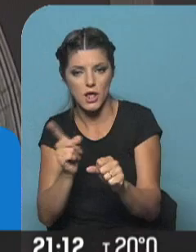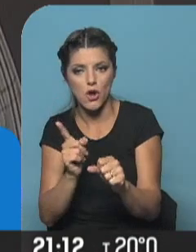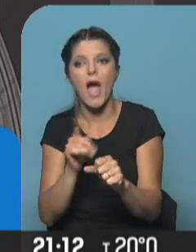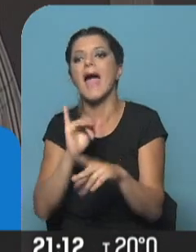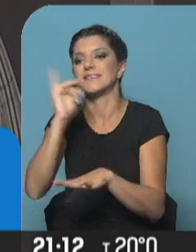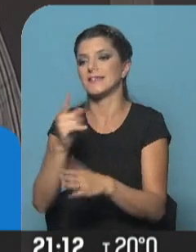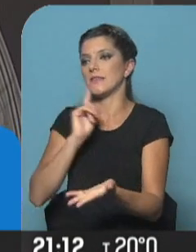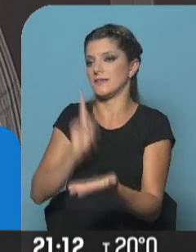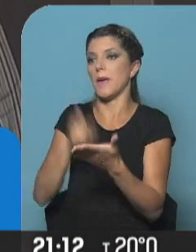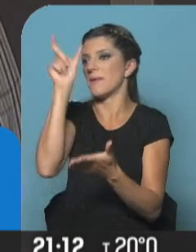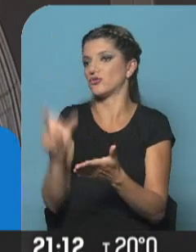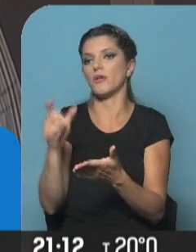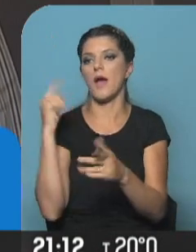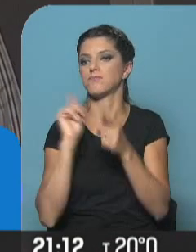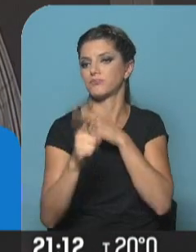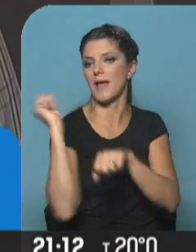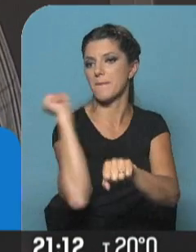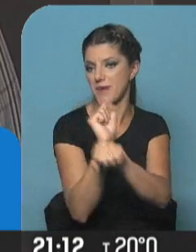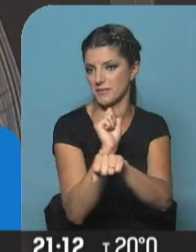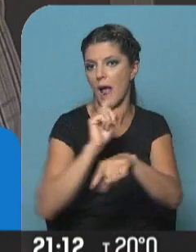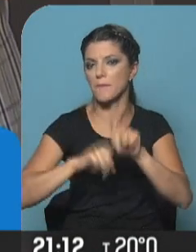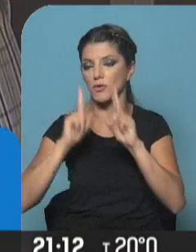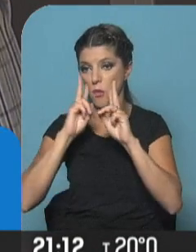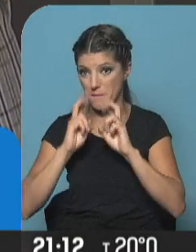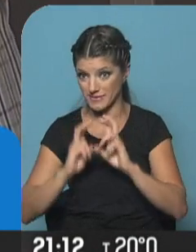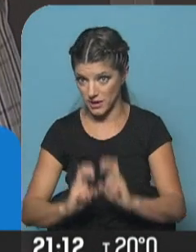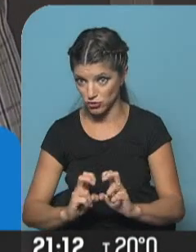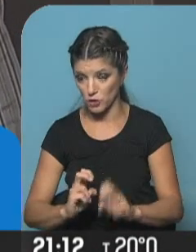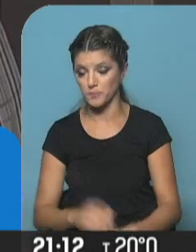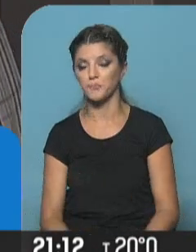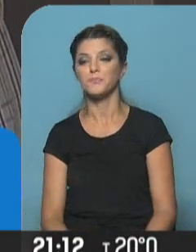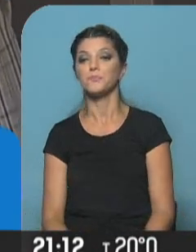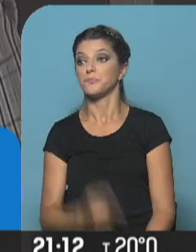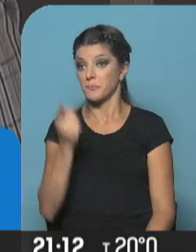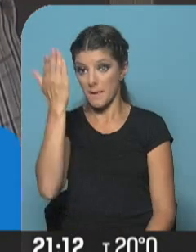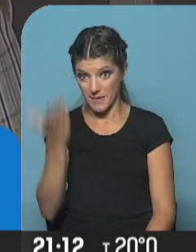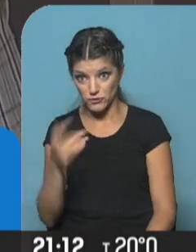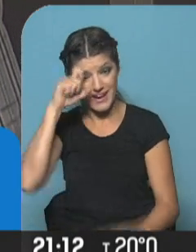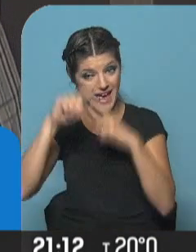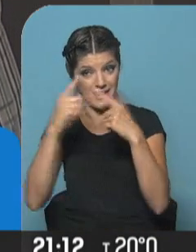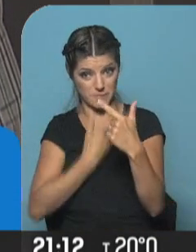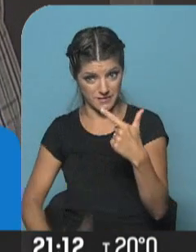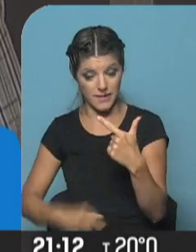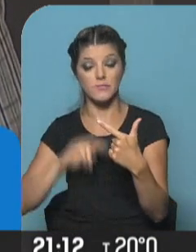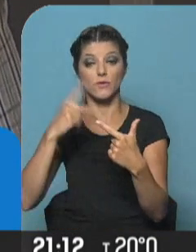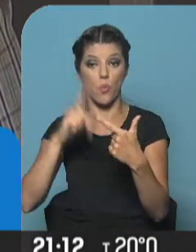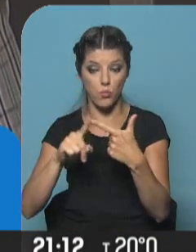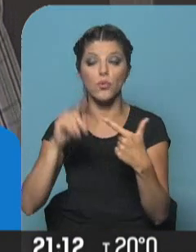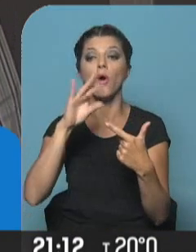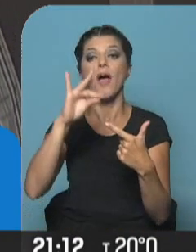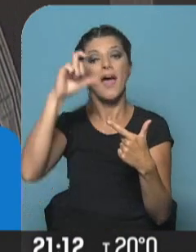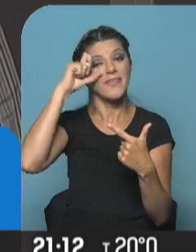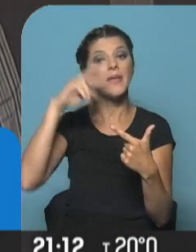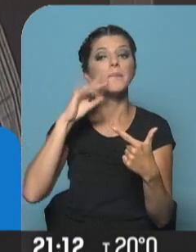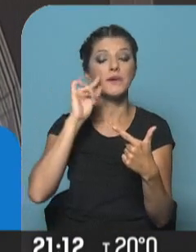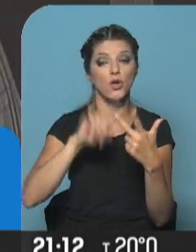prisión preventiva. En este caso, como en el caso de Devido, como en algunos otros casos de corrupción, los jueces deciden de que